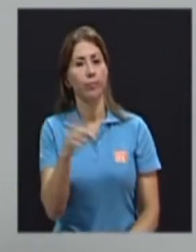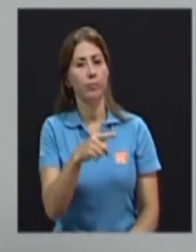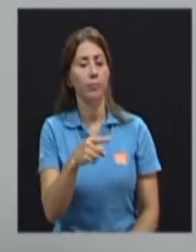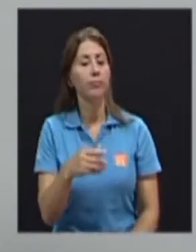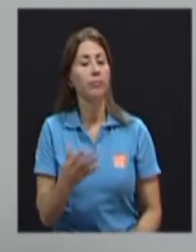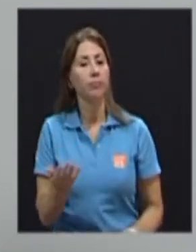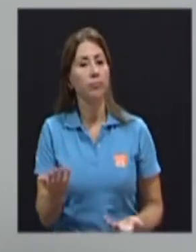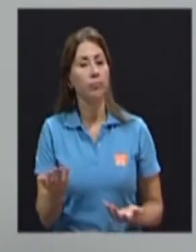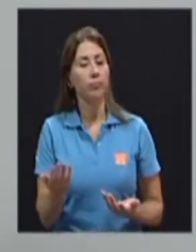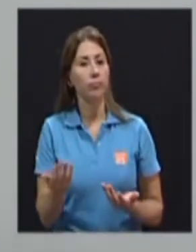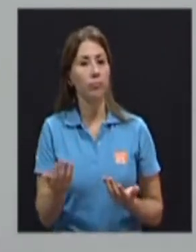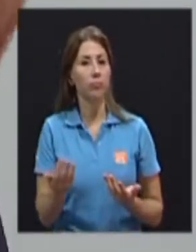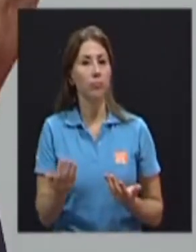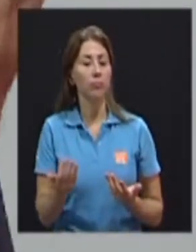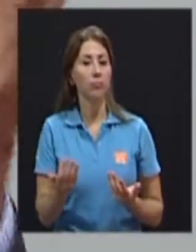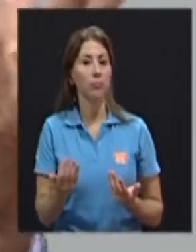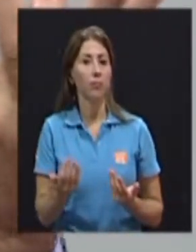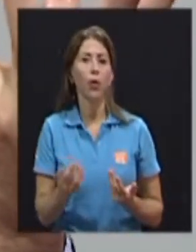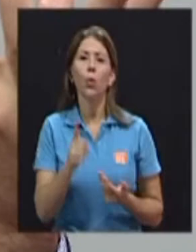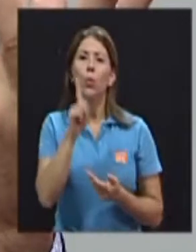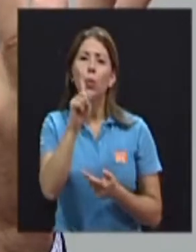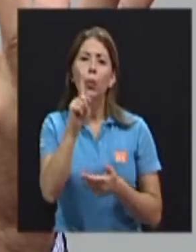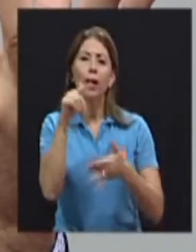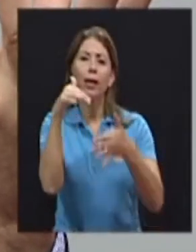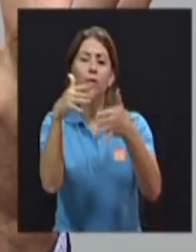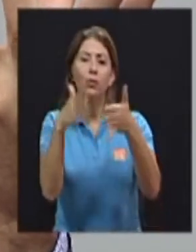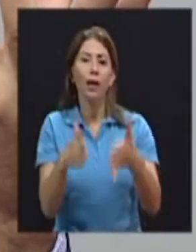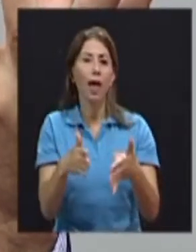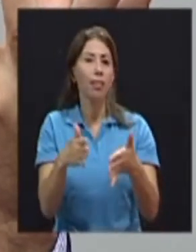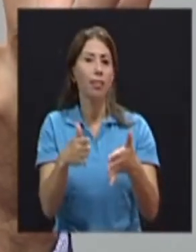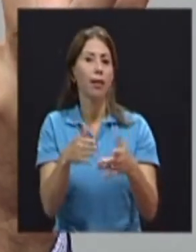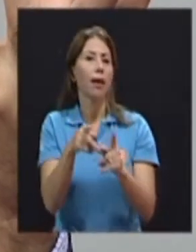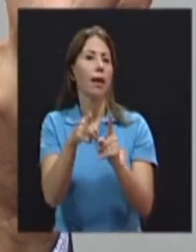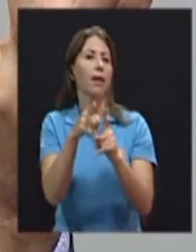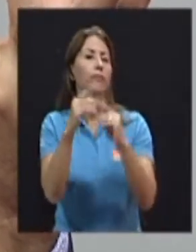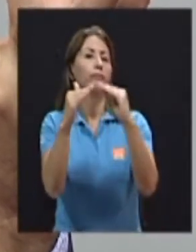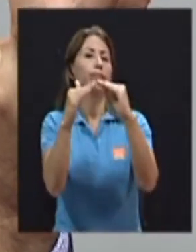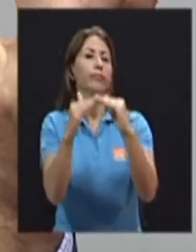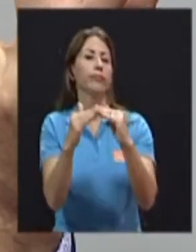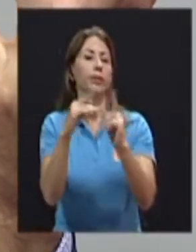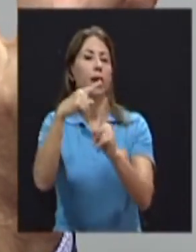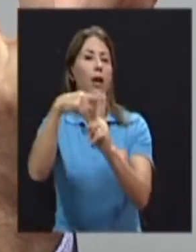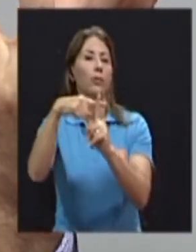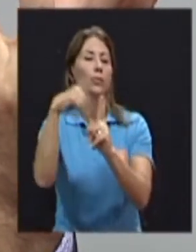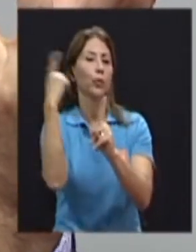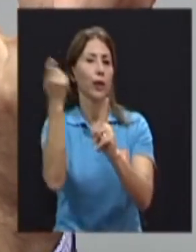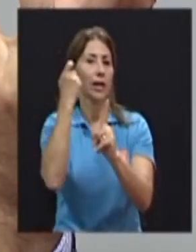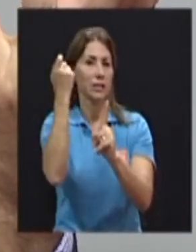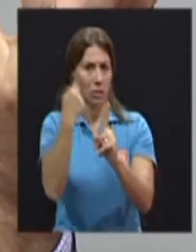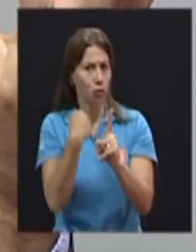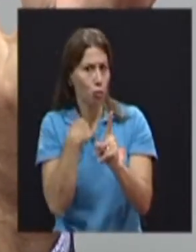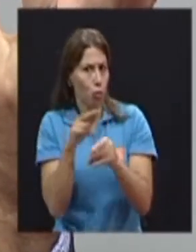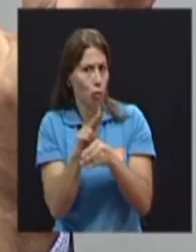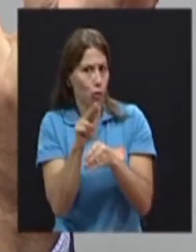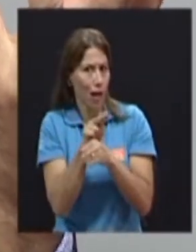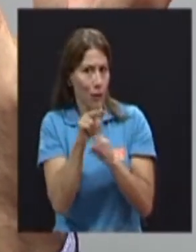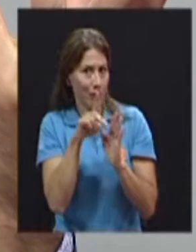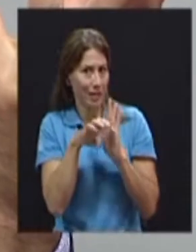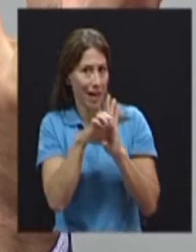tendría un estudiante de la Cruz, y estoy usando ese ejemplo porque don Jorge